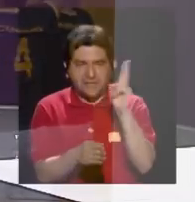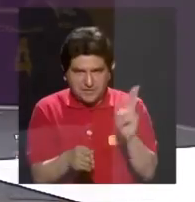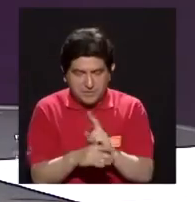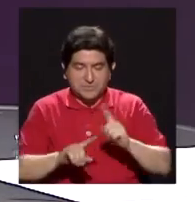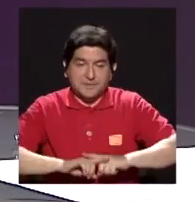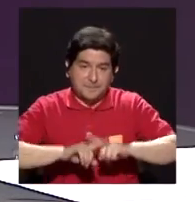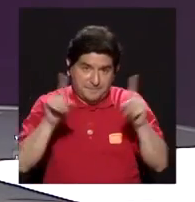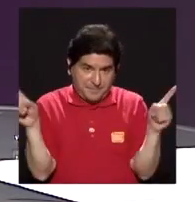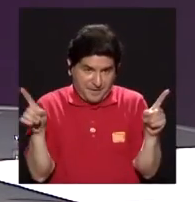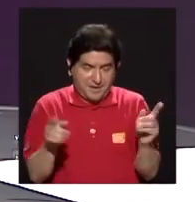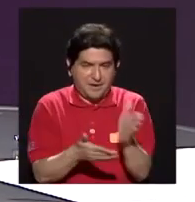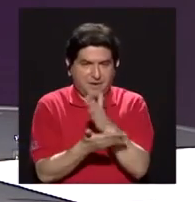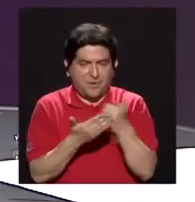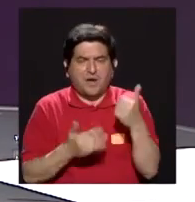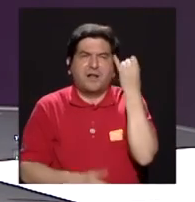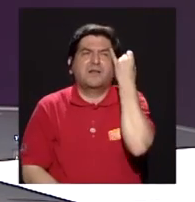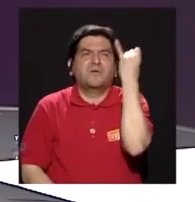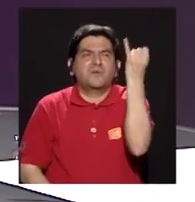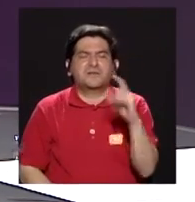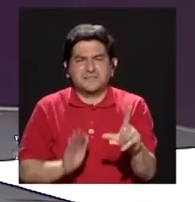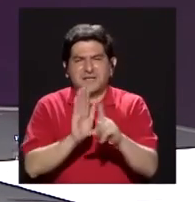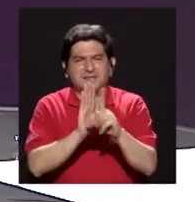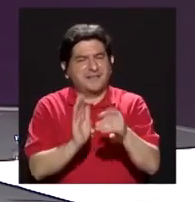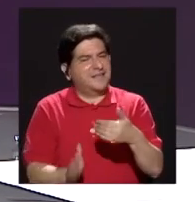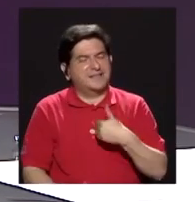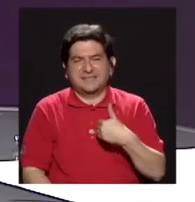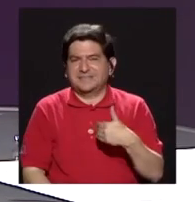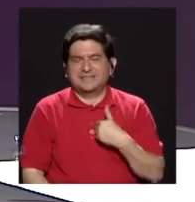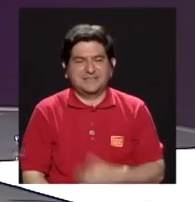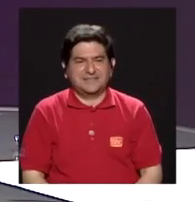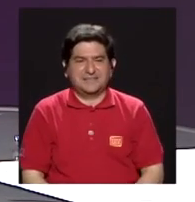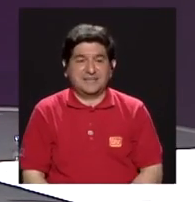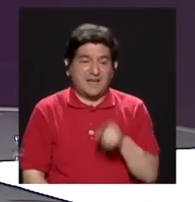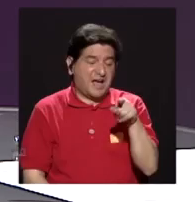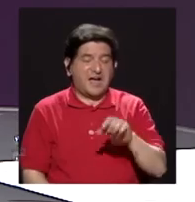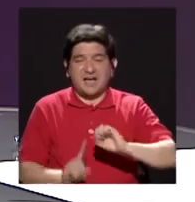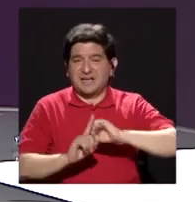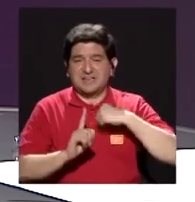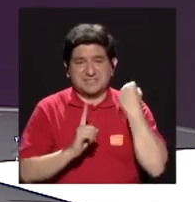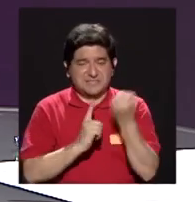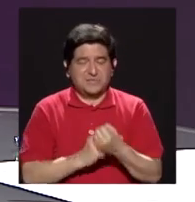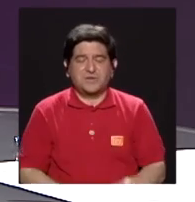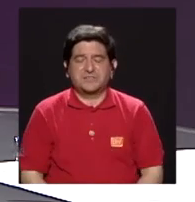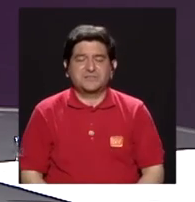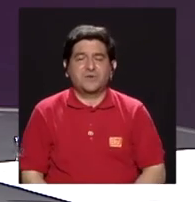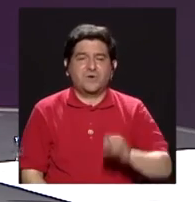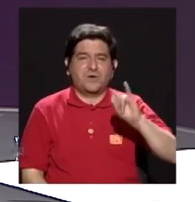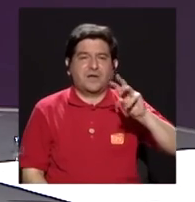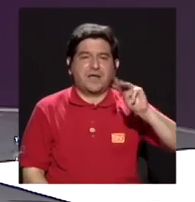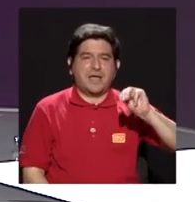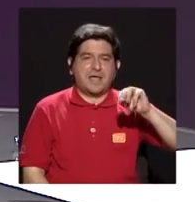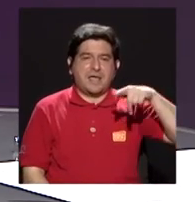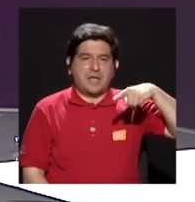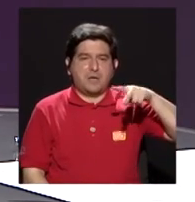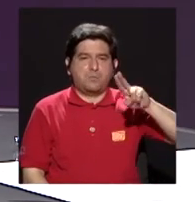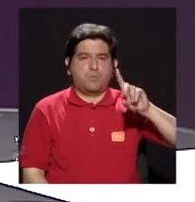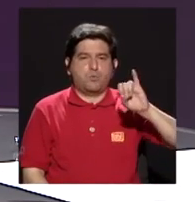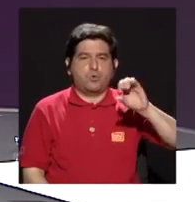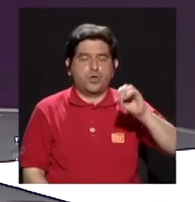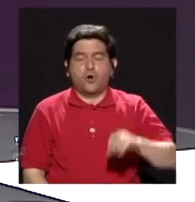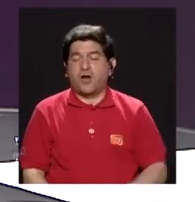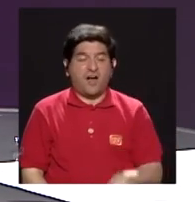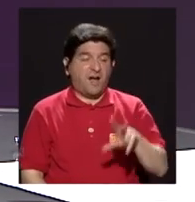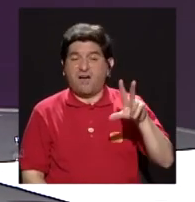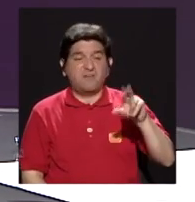pero sin embargo hay algunos conceptos que la ley maneja que entonces no es impúdico verdad no no no raya con el pudor y